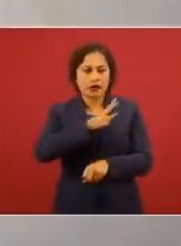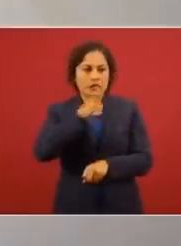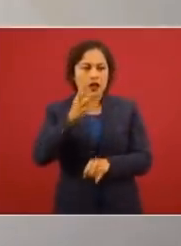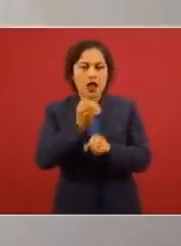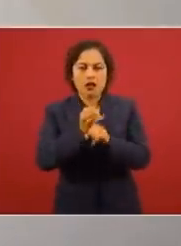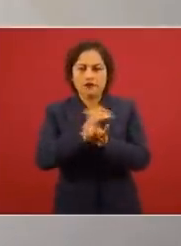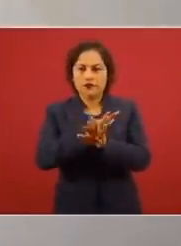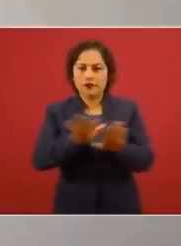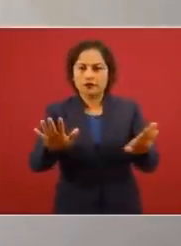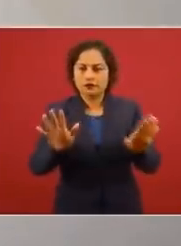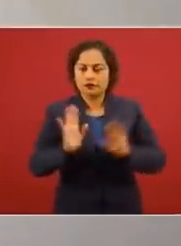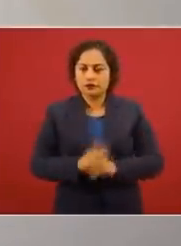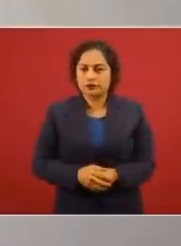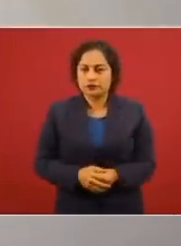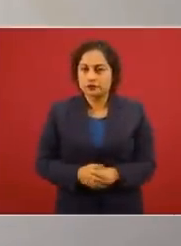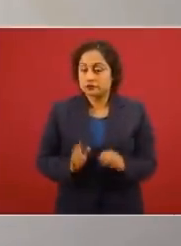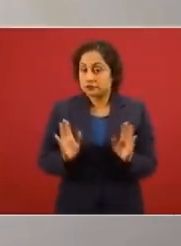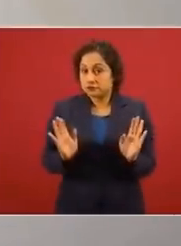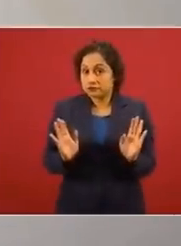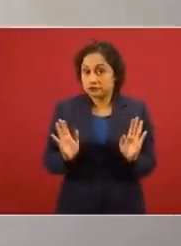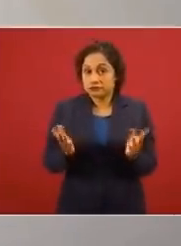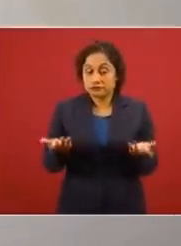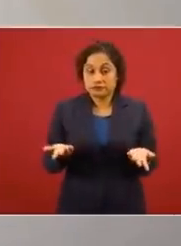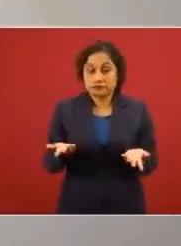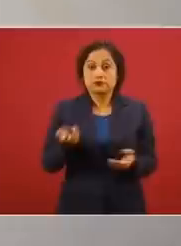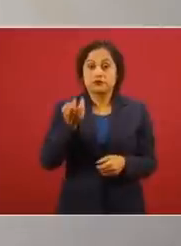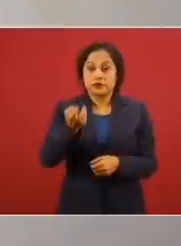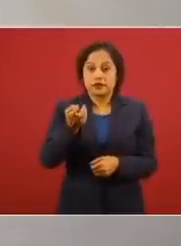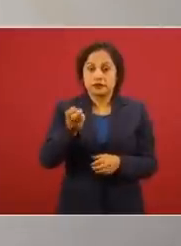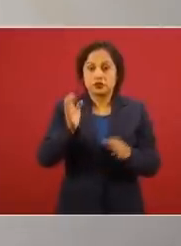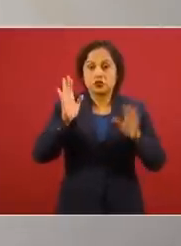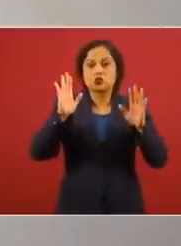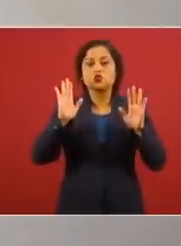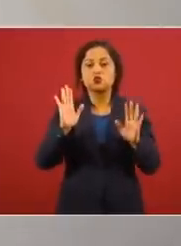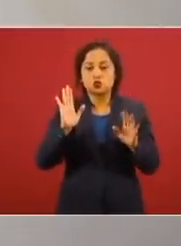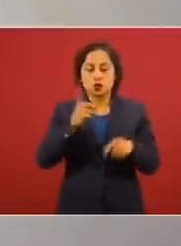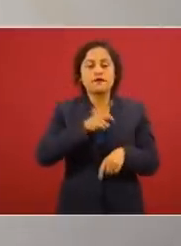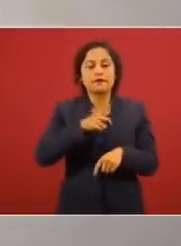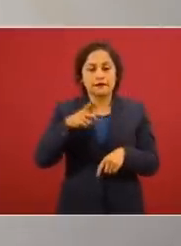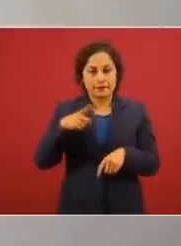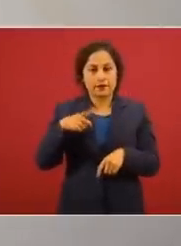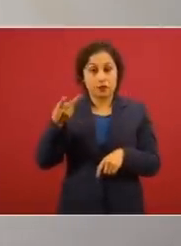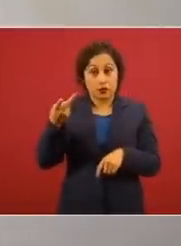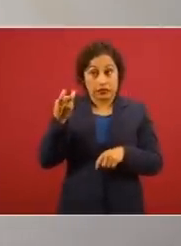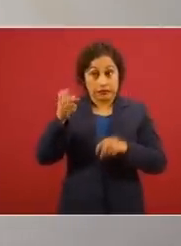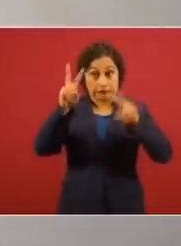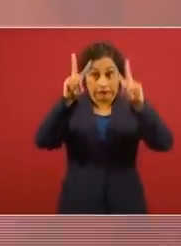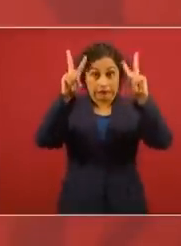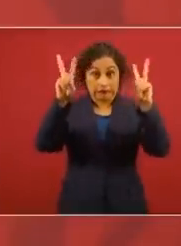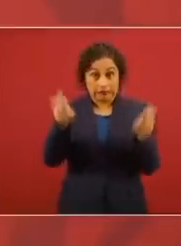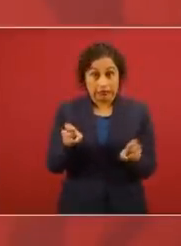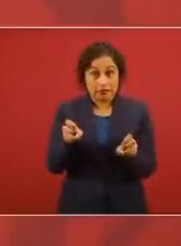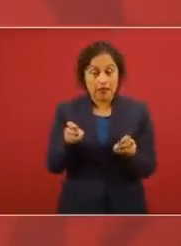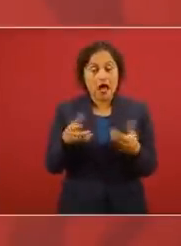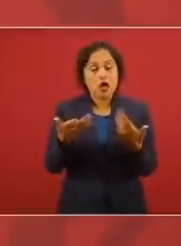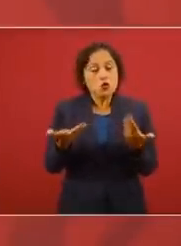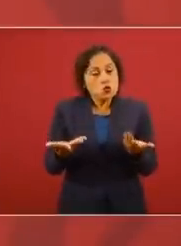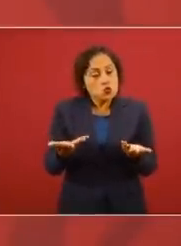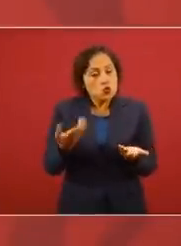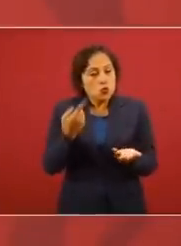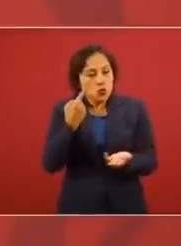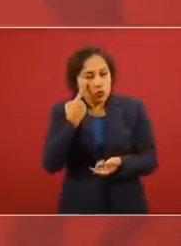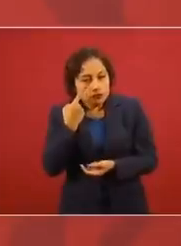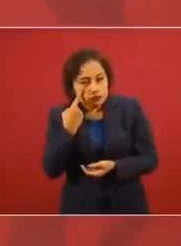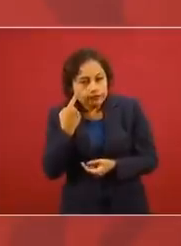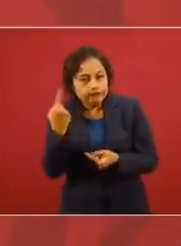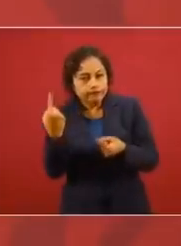entonces hay que analizar este asunto si es una intromisión al